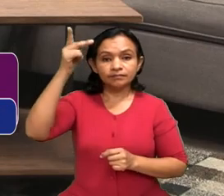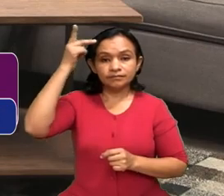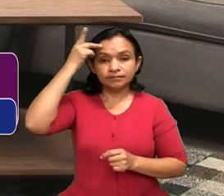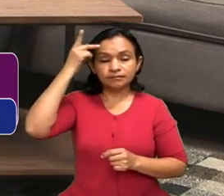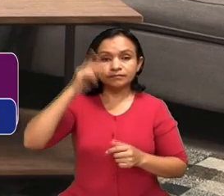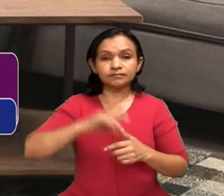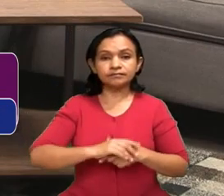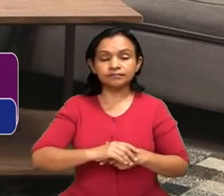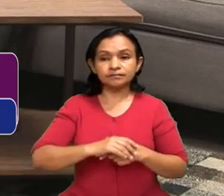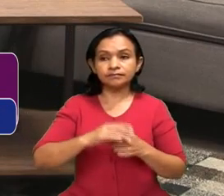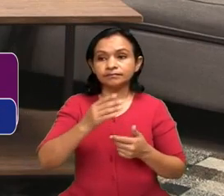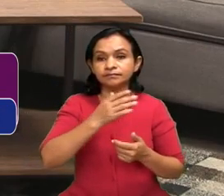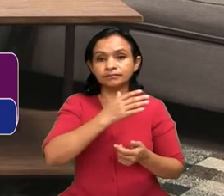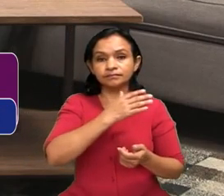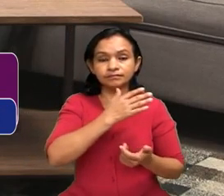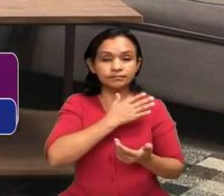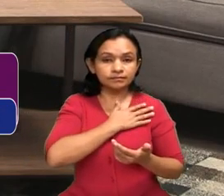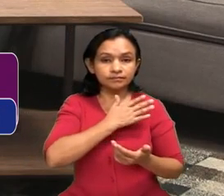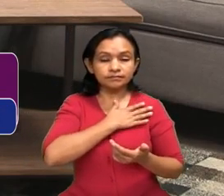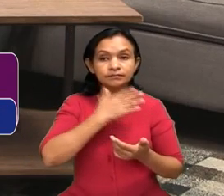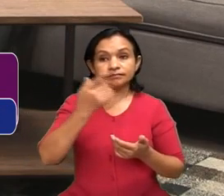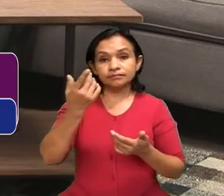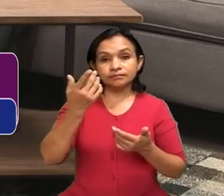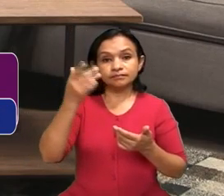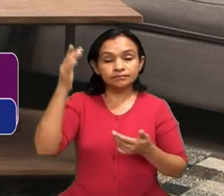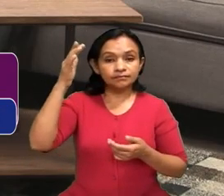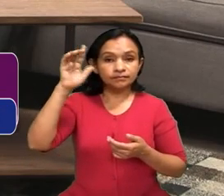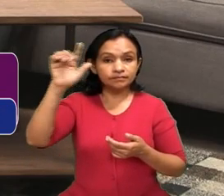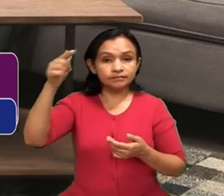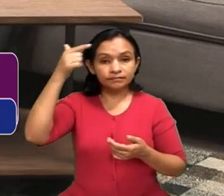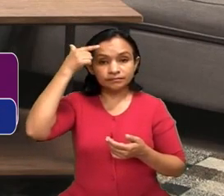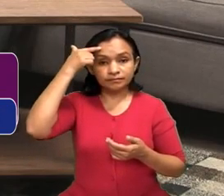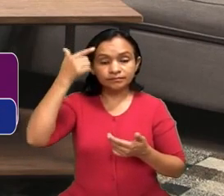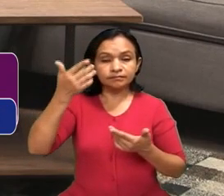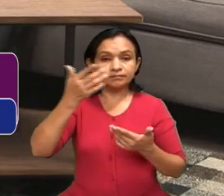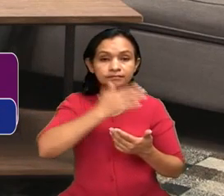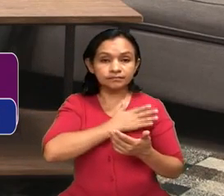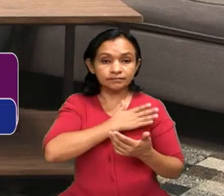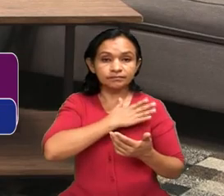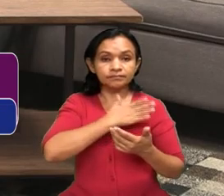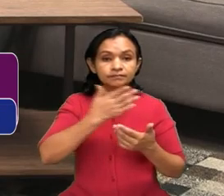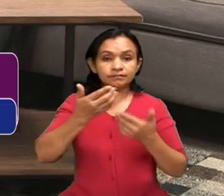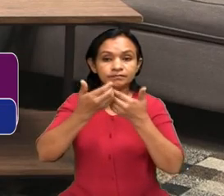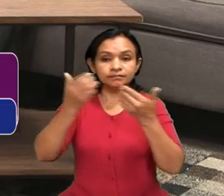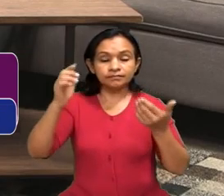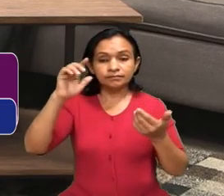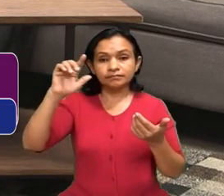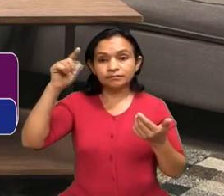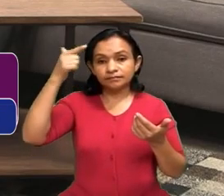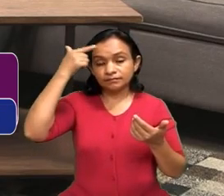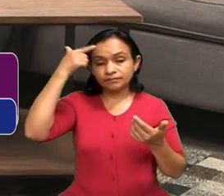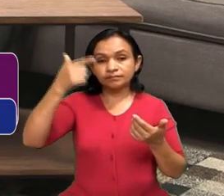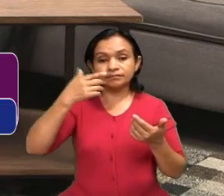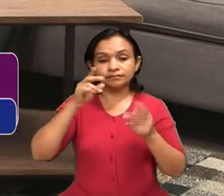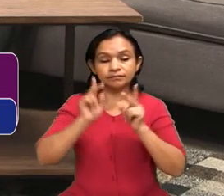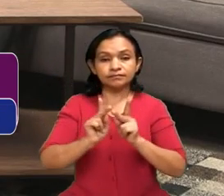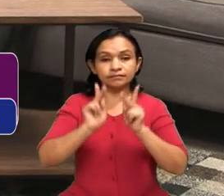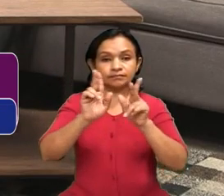Del somocismo sin Somoza. Y establecer un somocismo sin Somoza que le diera réditos